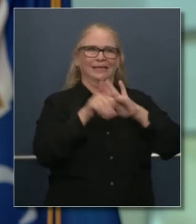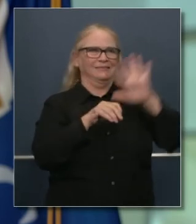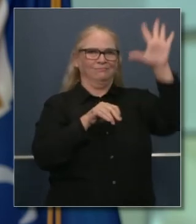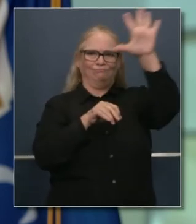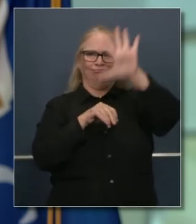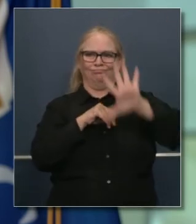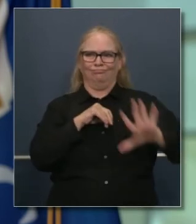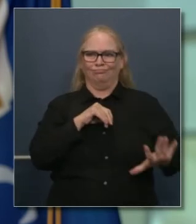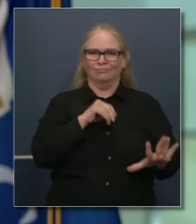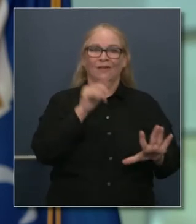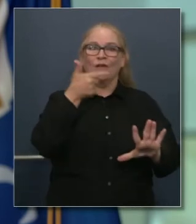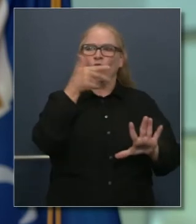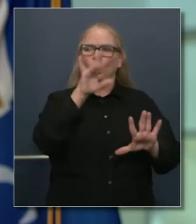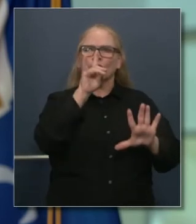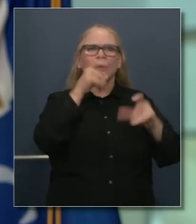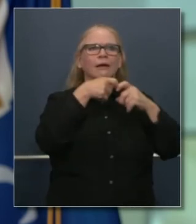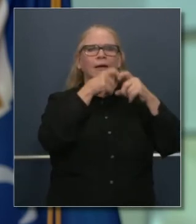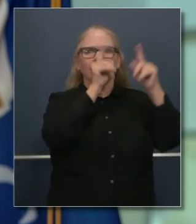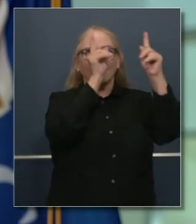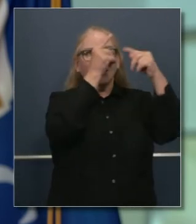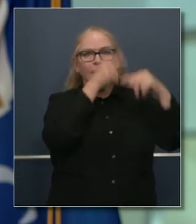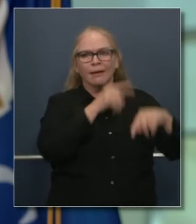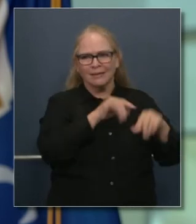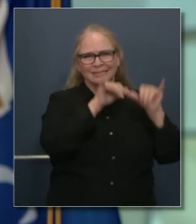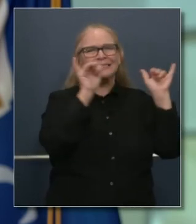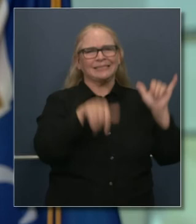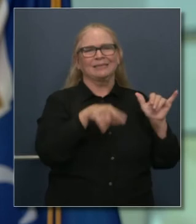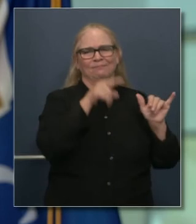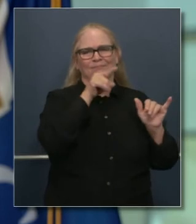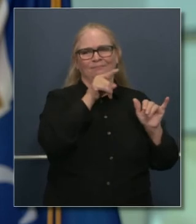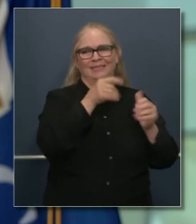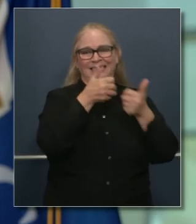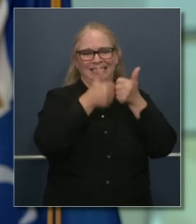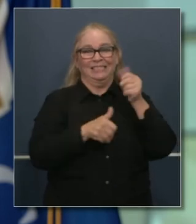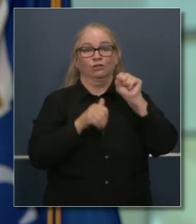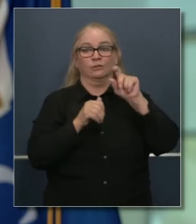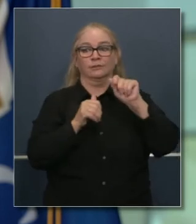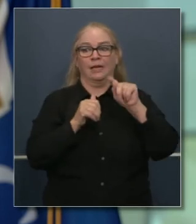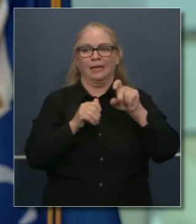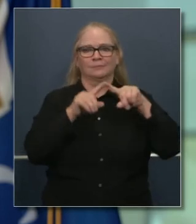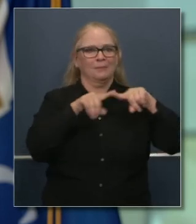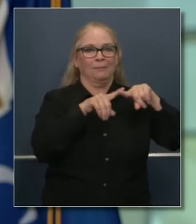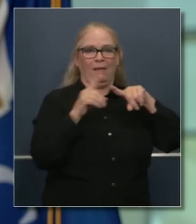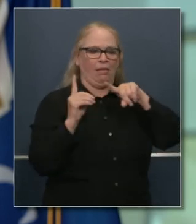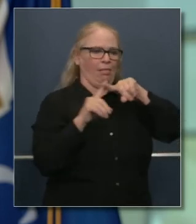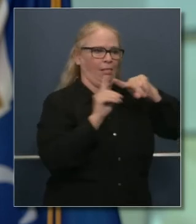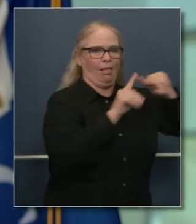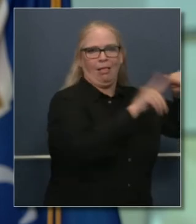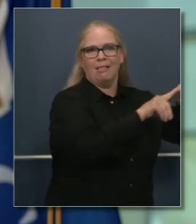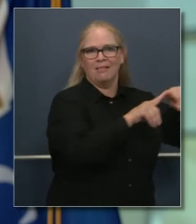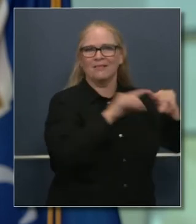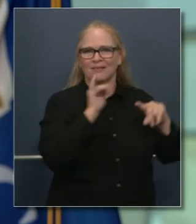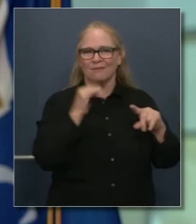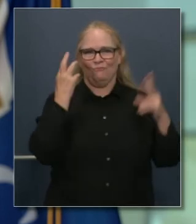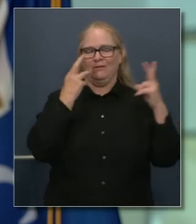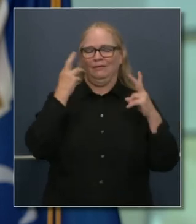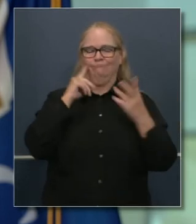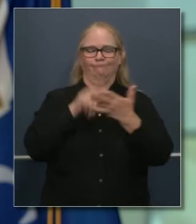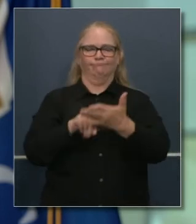estados del occidente sino también conecta la conversación en general al seguir adelante tratando este tema